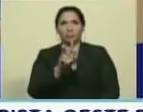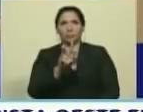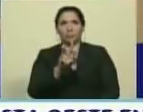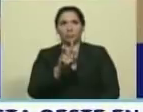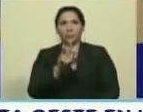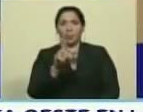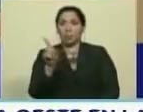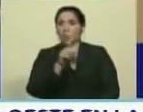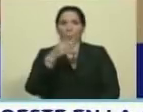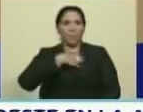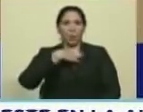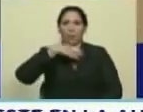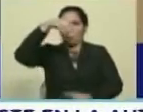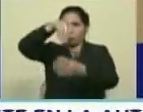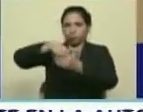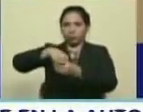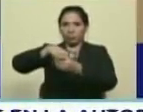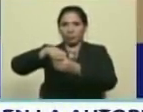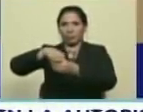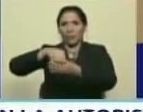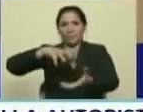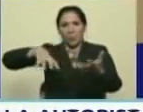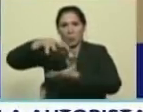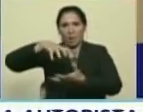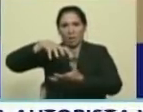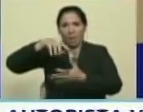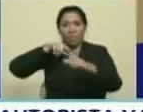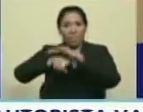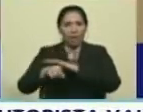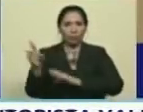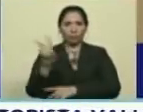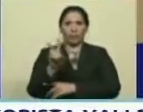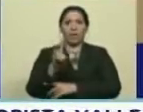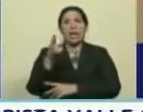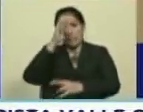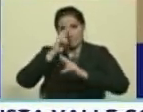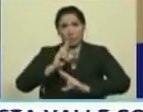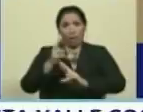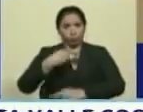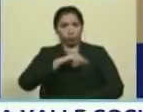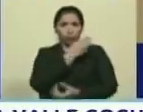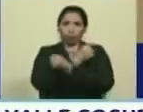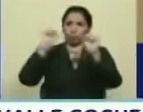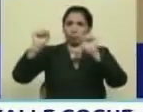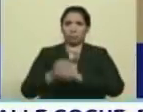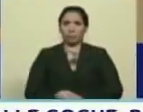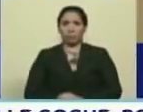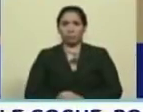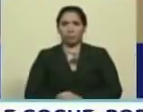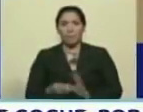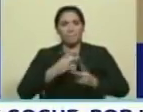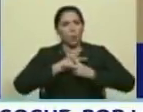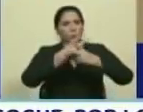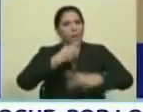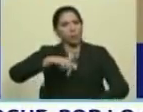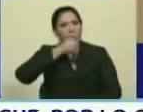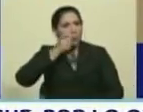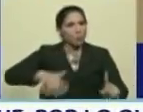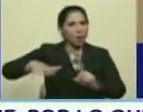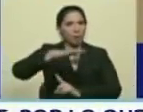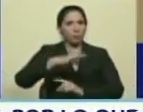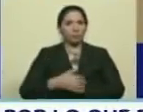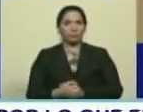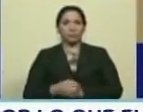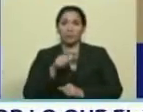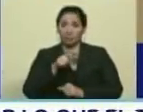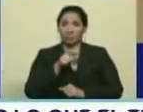asuntos políticos internos de ese país, sino respetando vuestra soberanía y respetando la voluntad de vuestro pueblo. Y eso